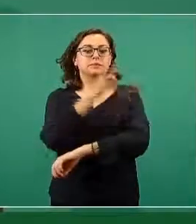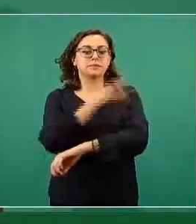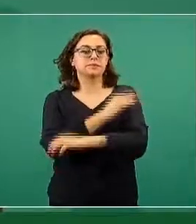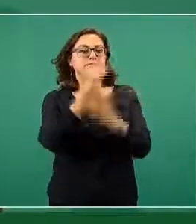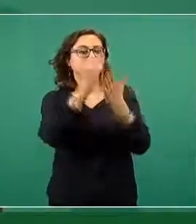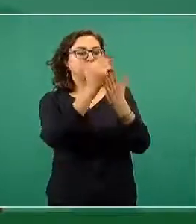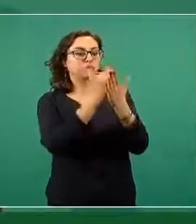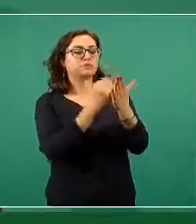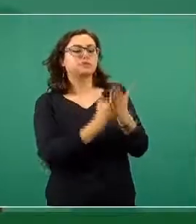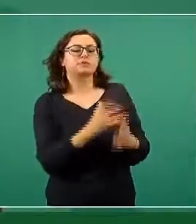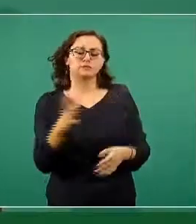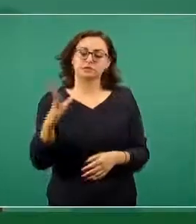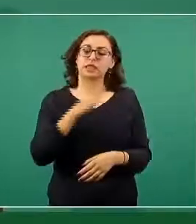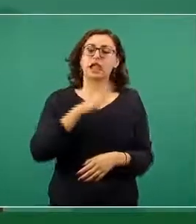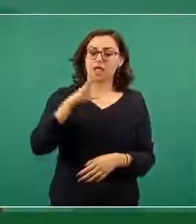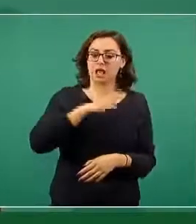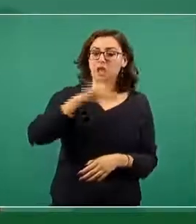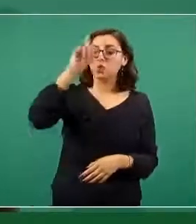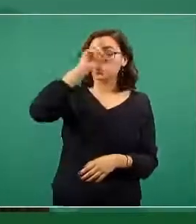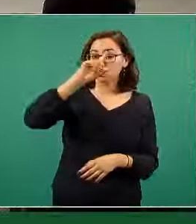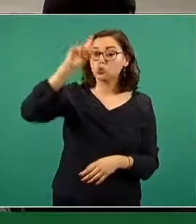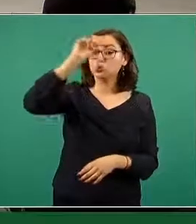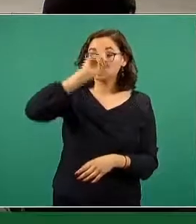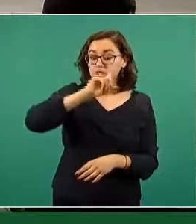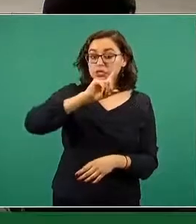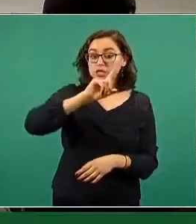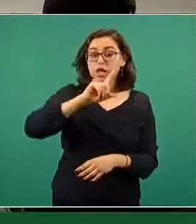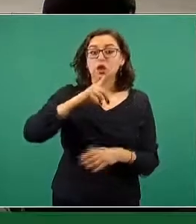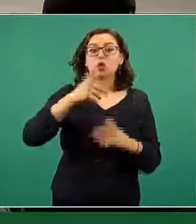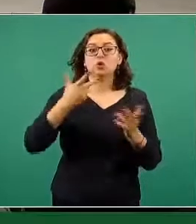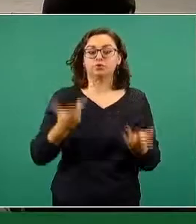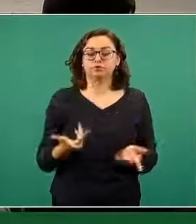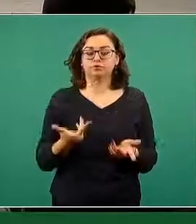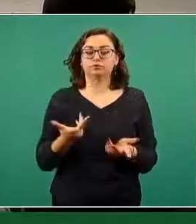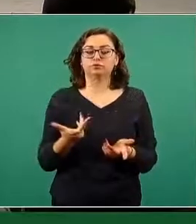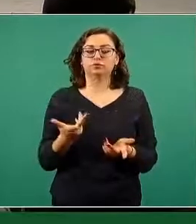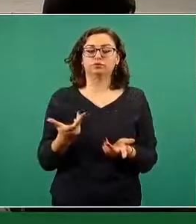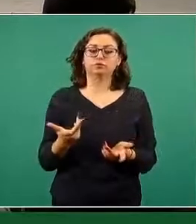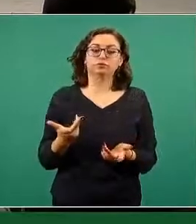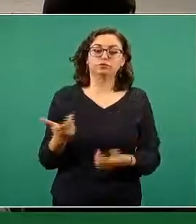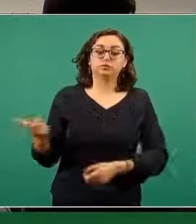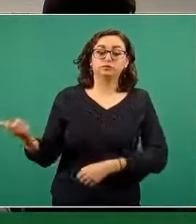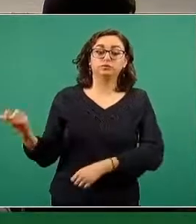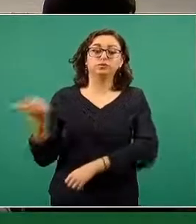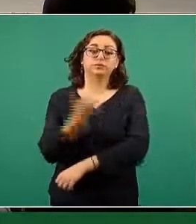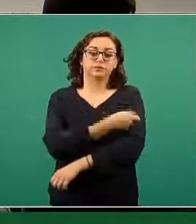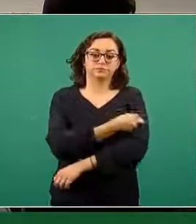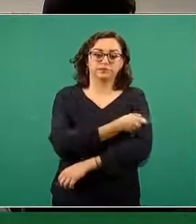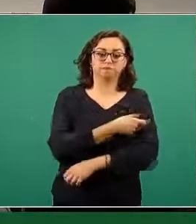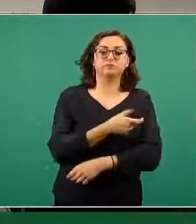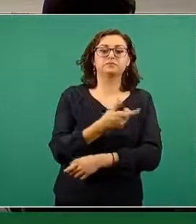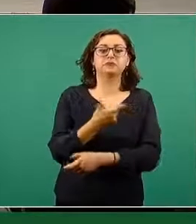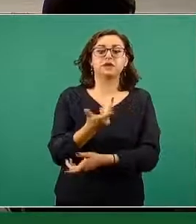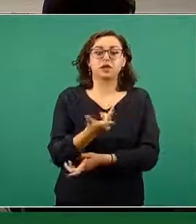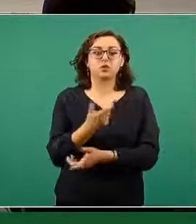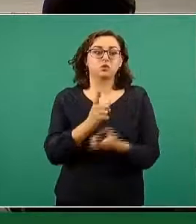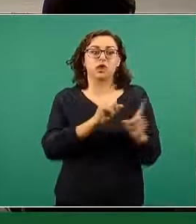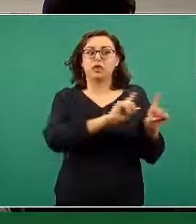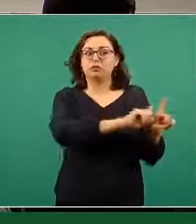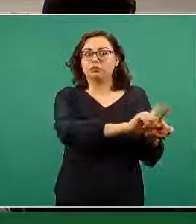una recomendación de que sí se haya aplicado alguna otra vacuna o algún